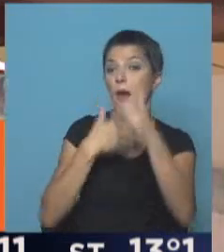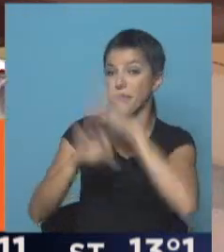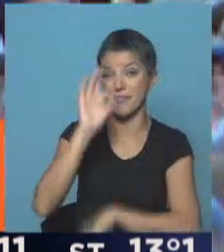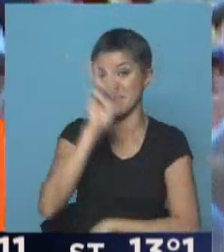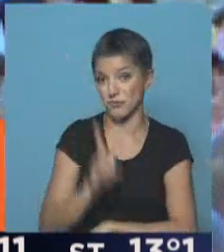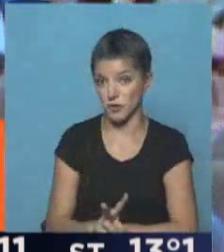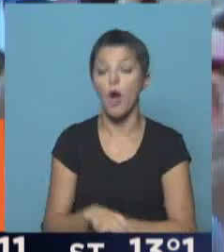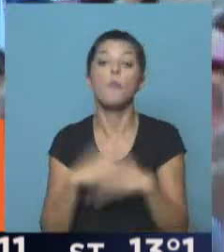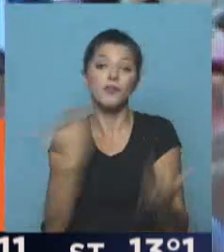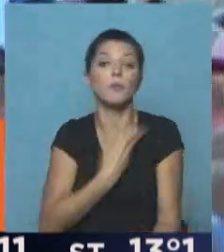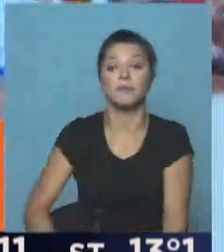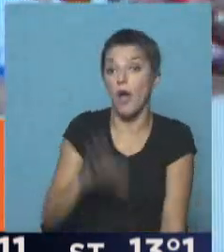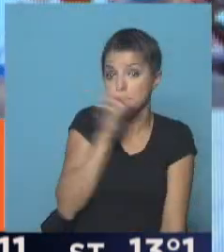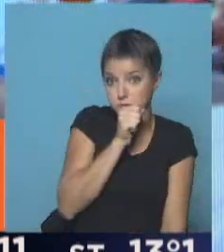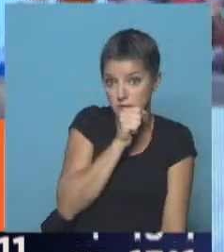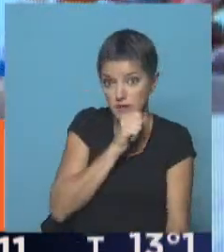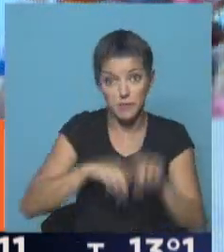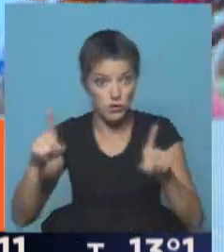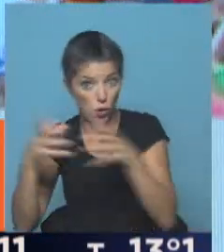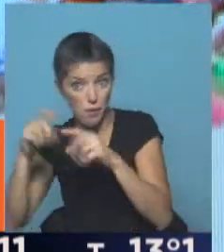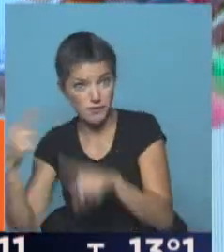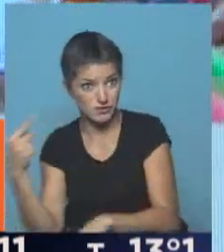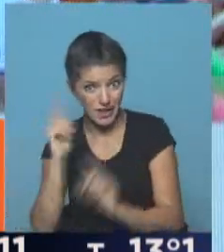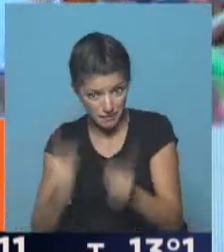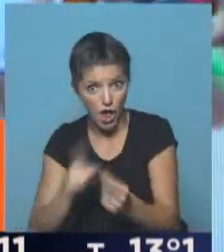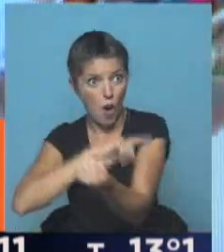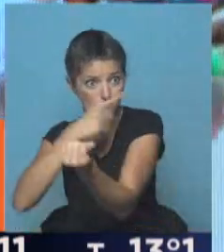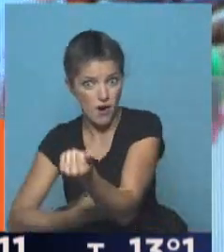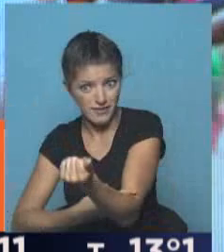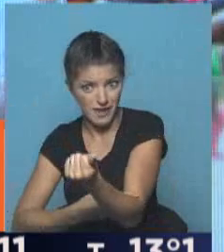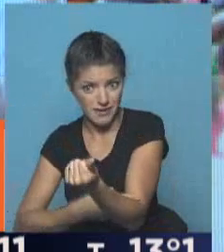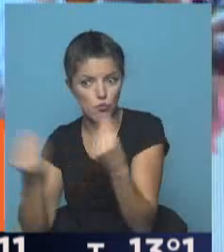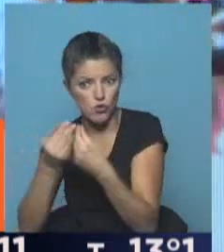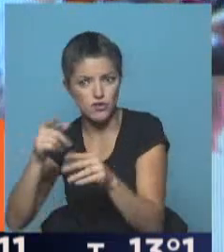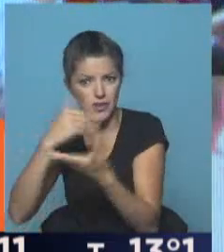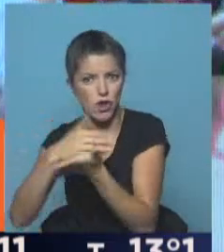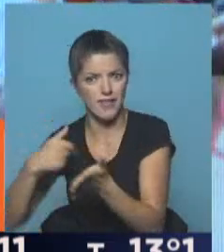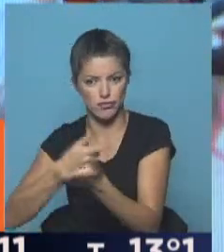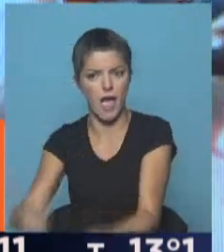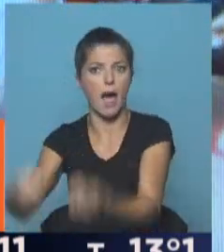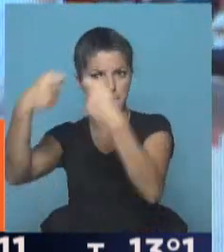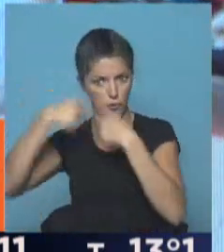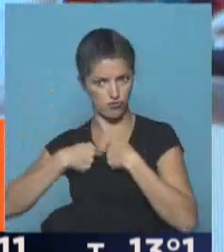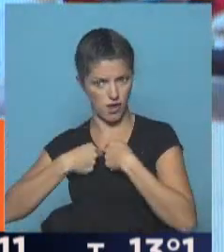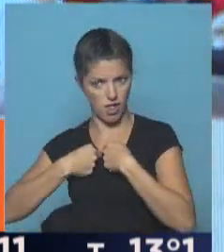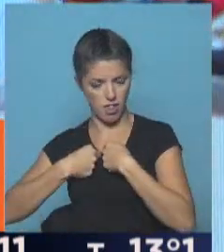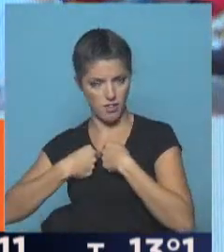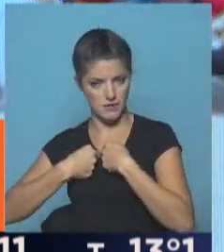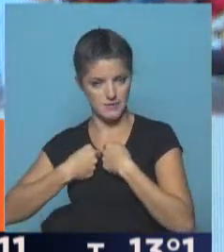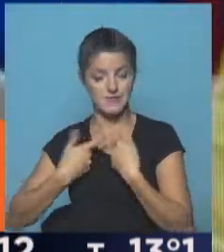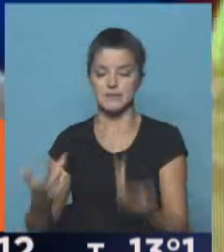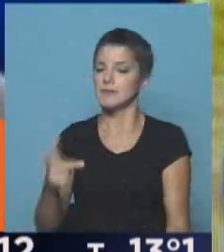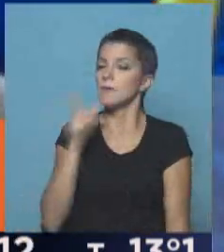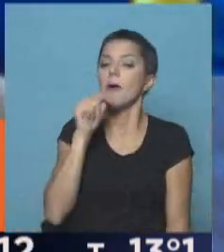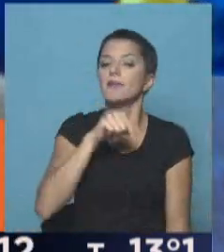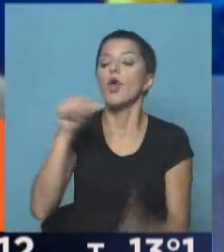Maduro aguanta frente a una oposición que también tiene mucha fuerza, mucho apoyo social y mucho predicamento internacional y en la región y demás. Entonces me parece que Venezuela